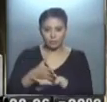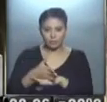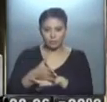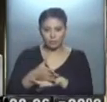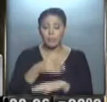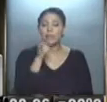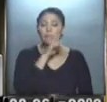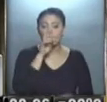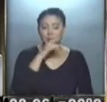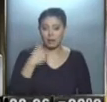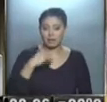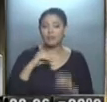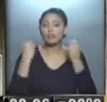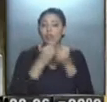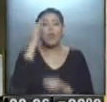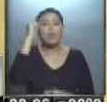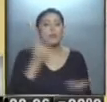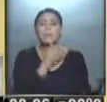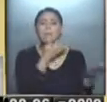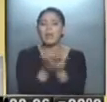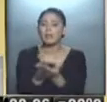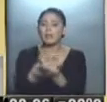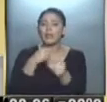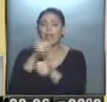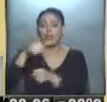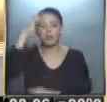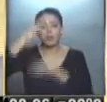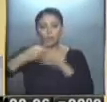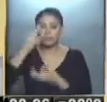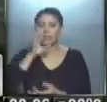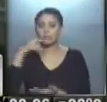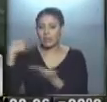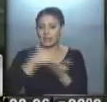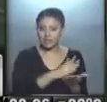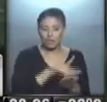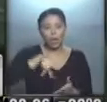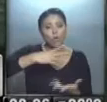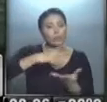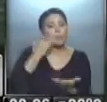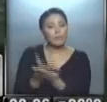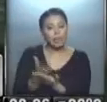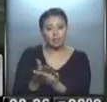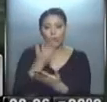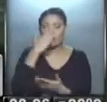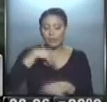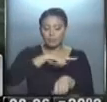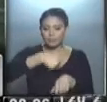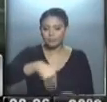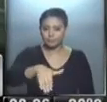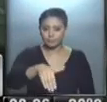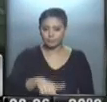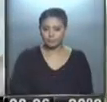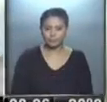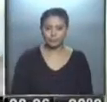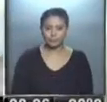de Speciale, son 9 las apelaciones rechazadas hasta el momento. Otros recursos se definirán con el correr de la